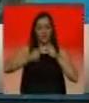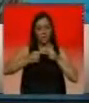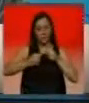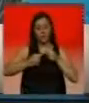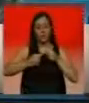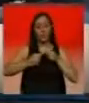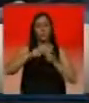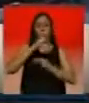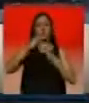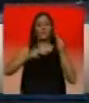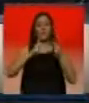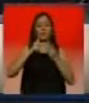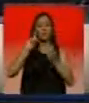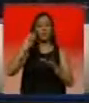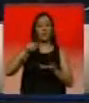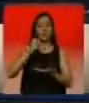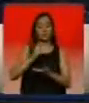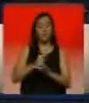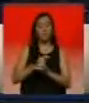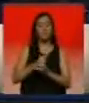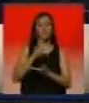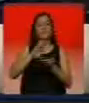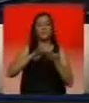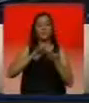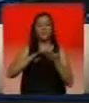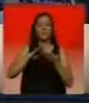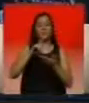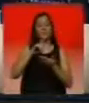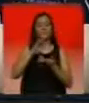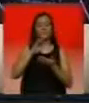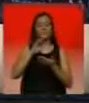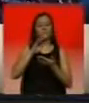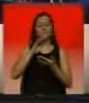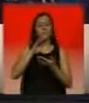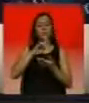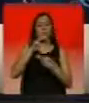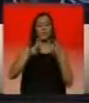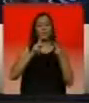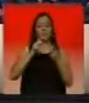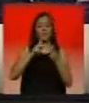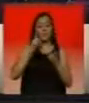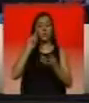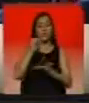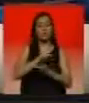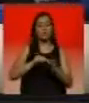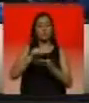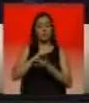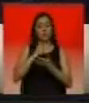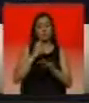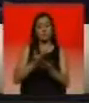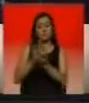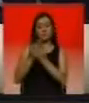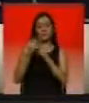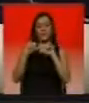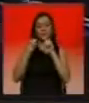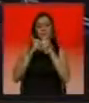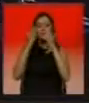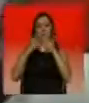Azuay tendría los días contados. Este es el vaticinio en la Asamblea Nacional, principal escenario político del